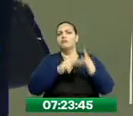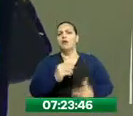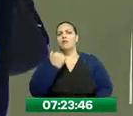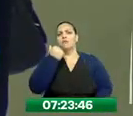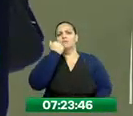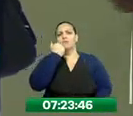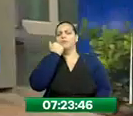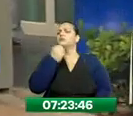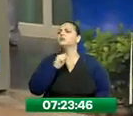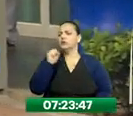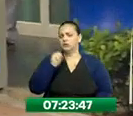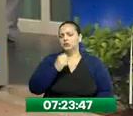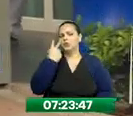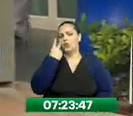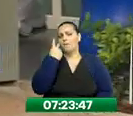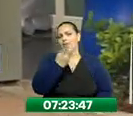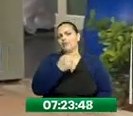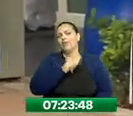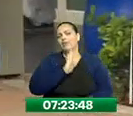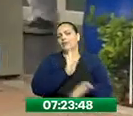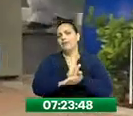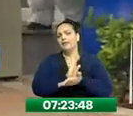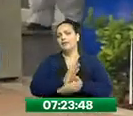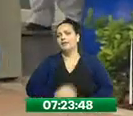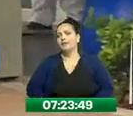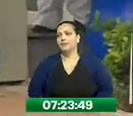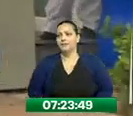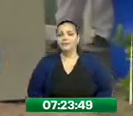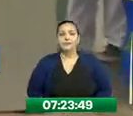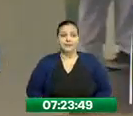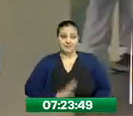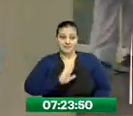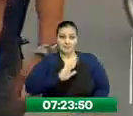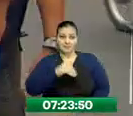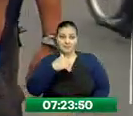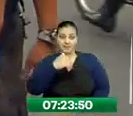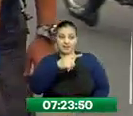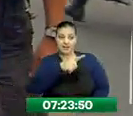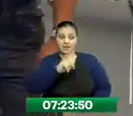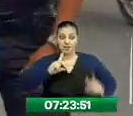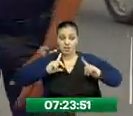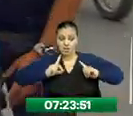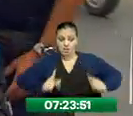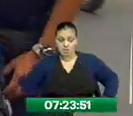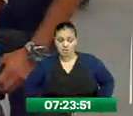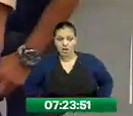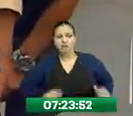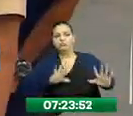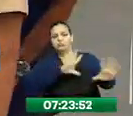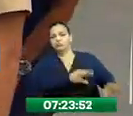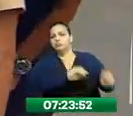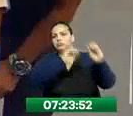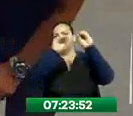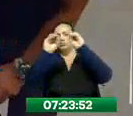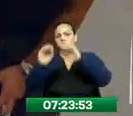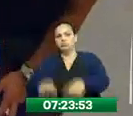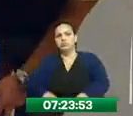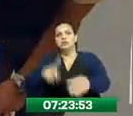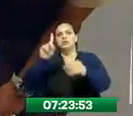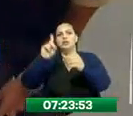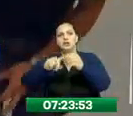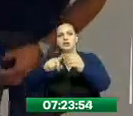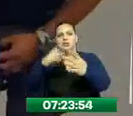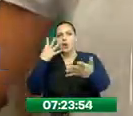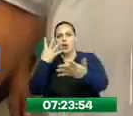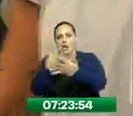momentos, pues según la defensa, si no cuenta con buena salud, sería imposible trasladarlo hasta Quito, específicamente a la cárcel 4. Pero